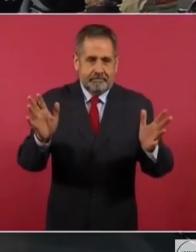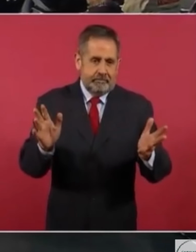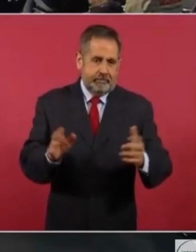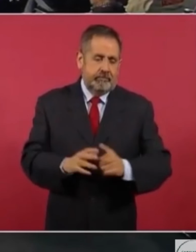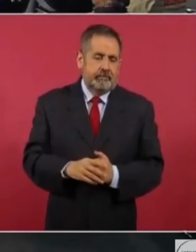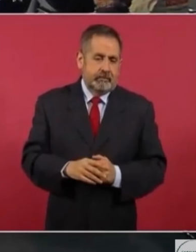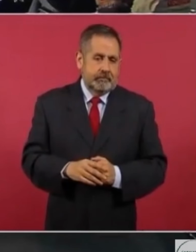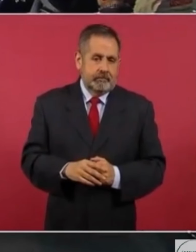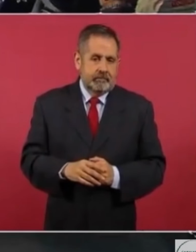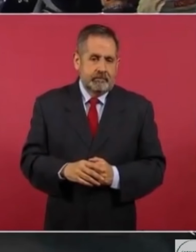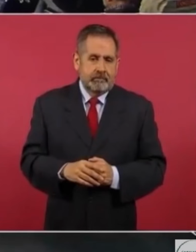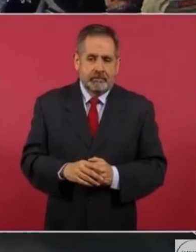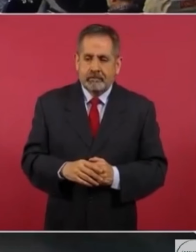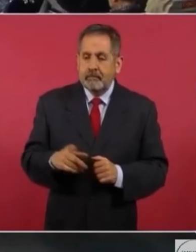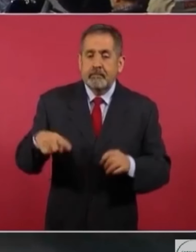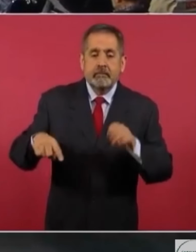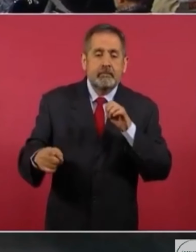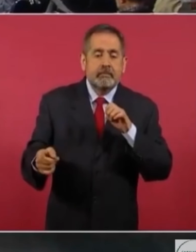los estafan,